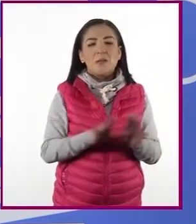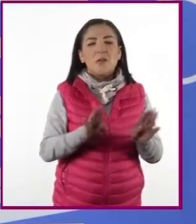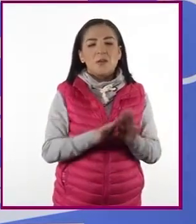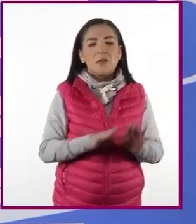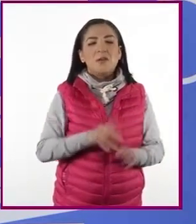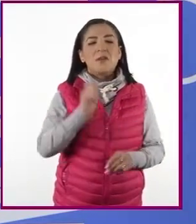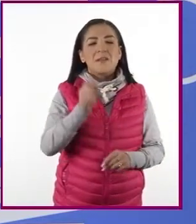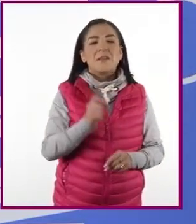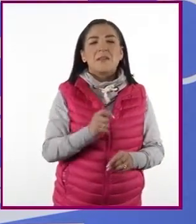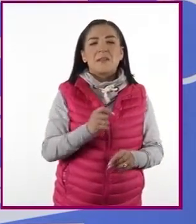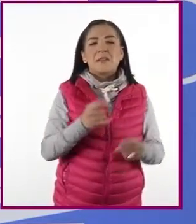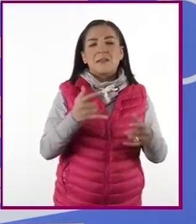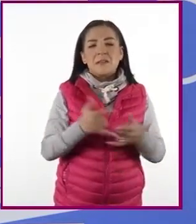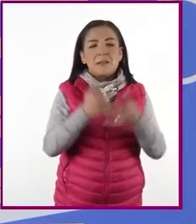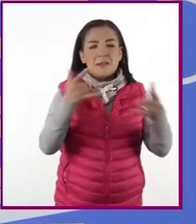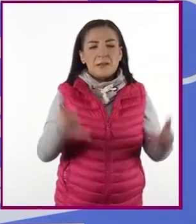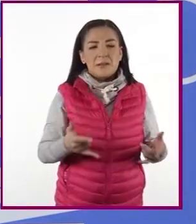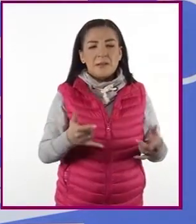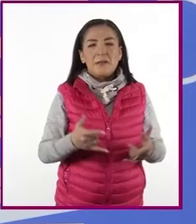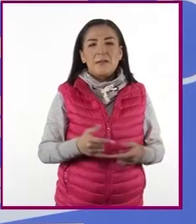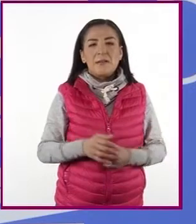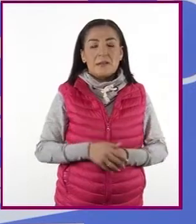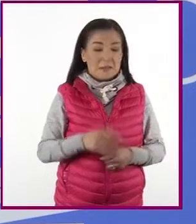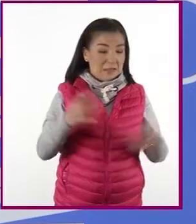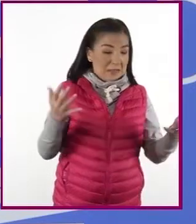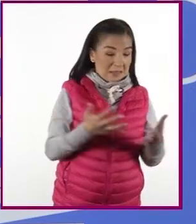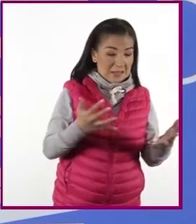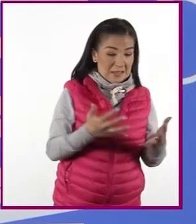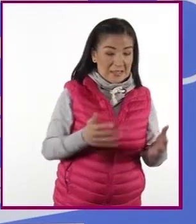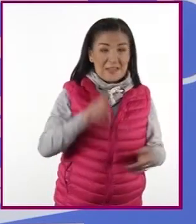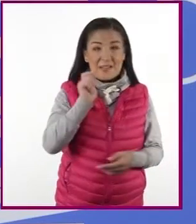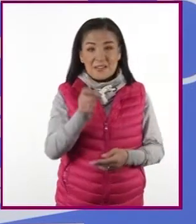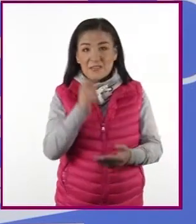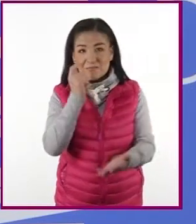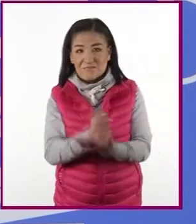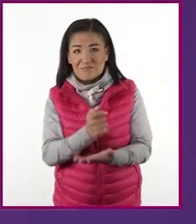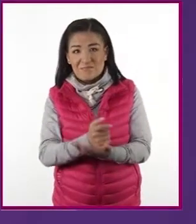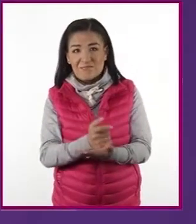¿El que la hace, la paga? Veamos qué dice.